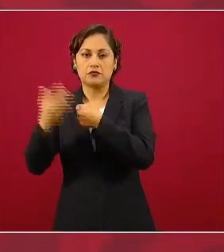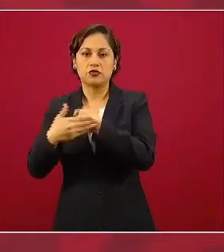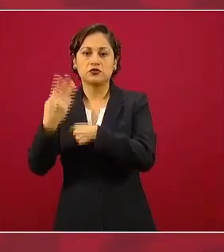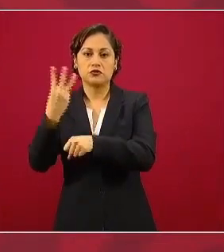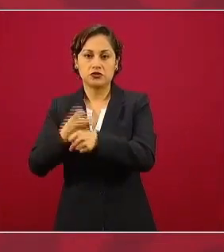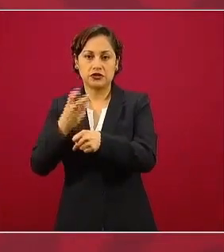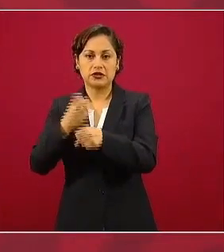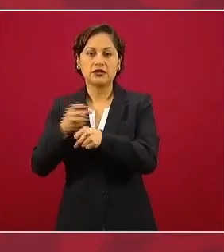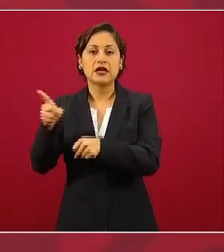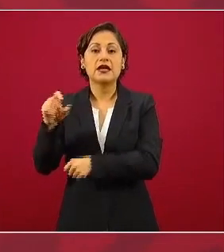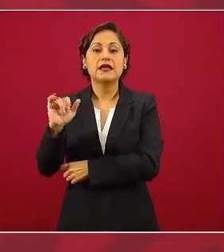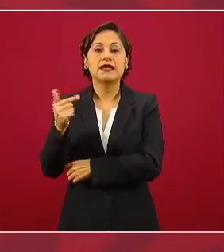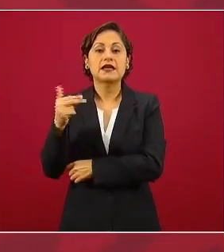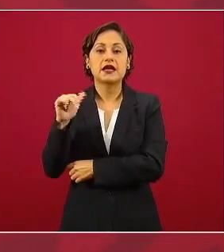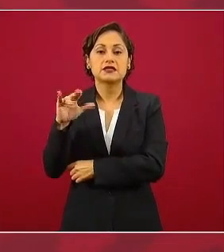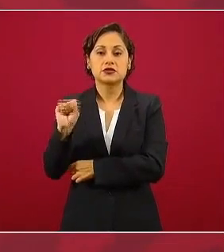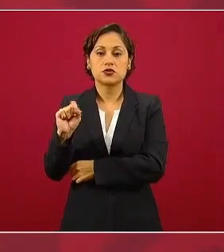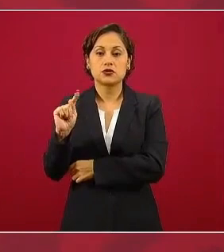Ignacio Taibo,